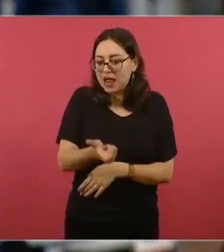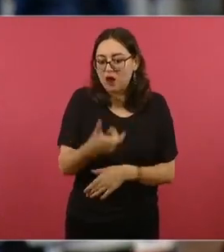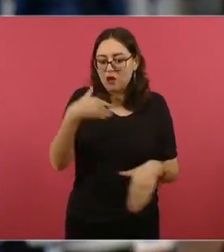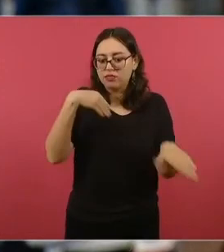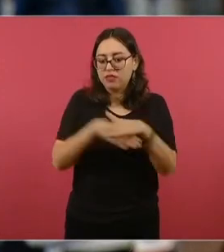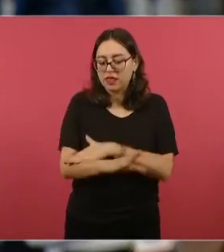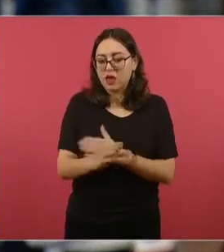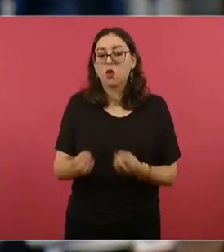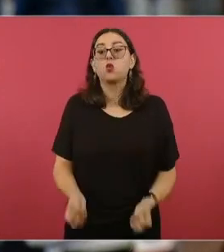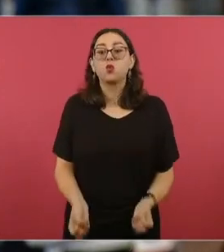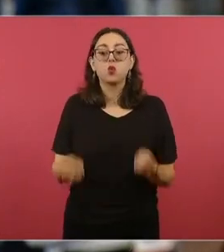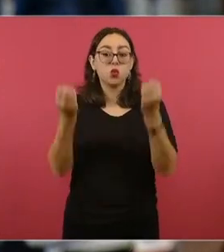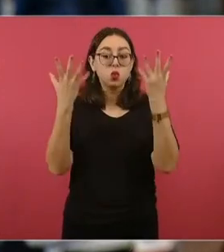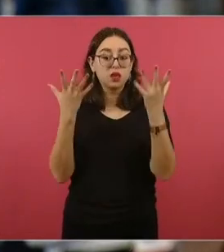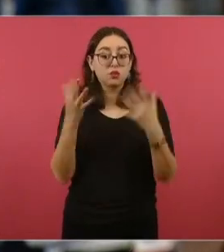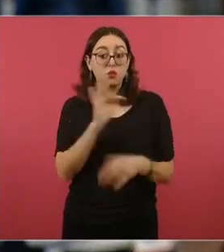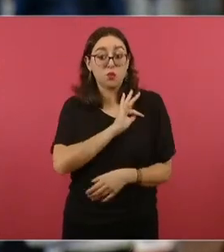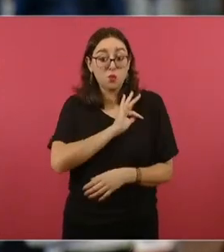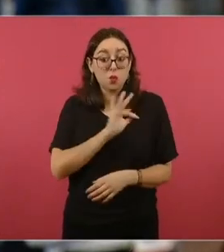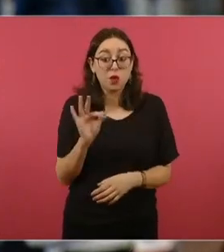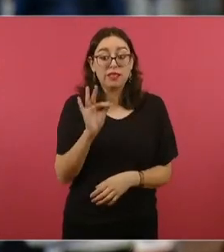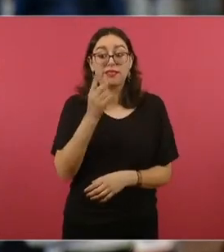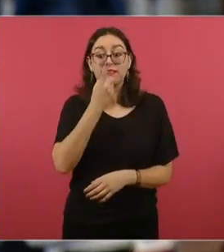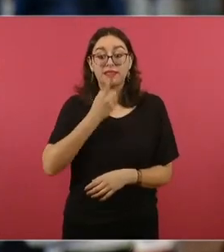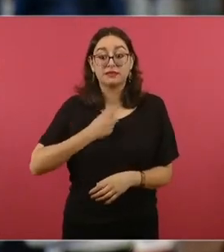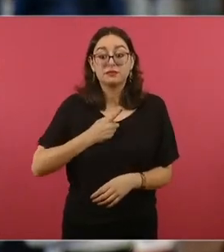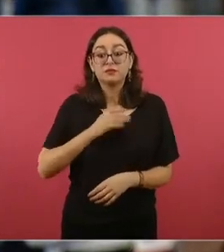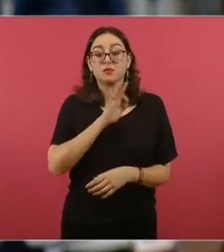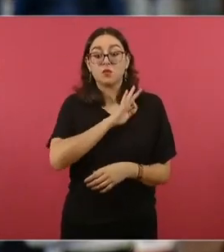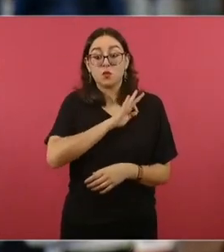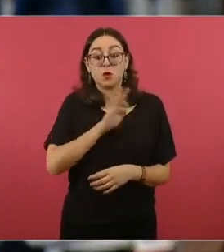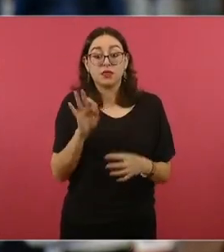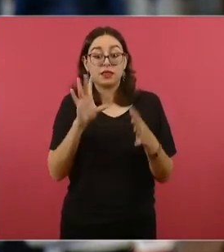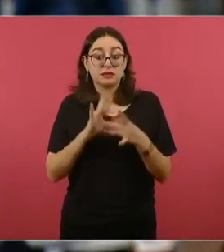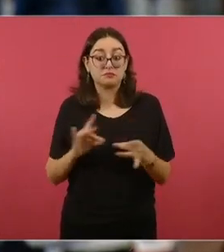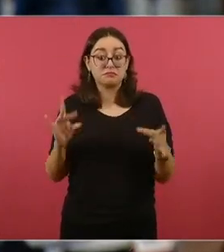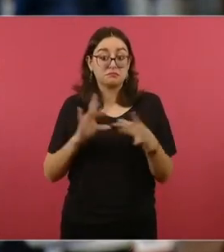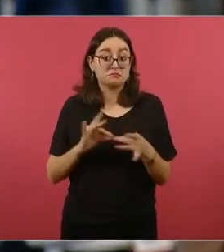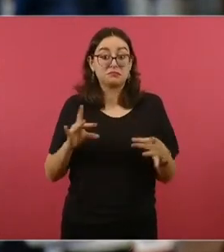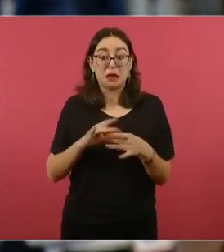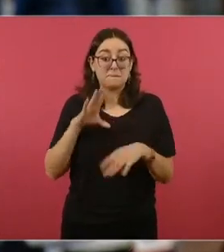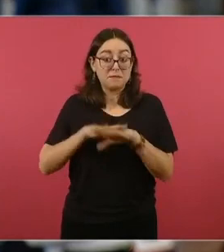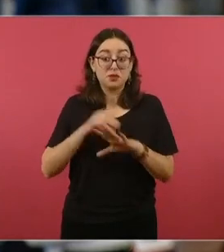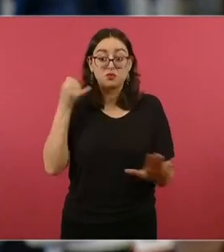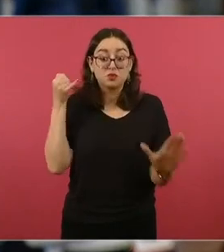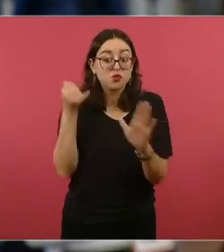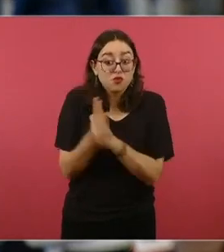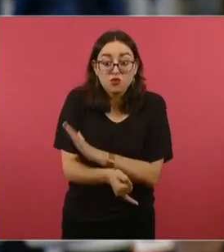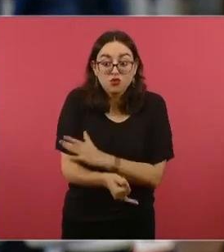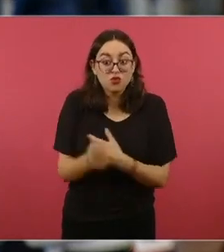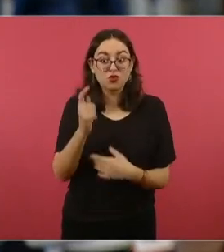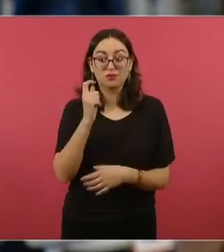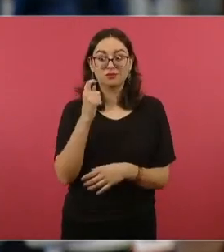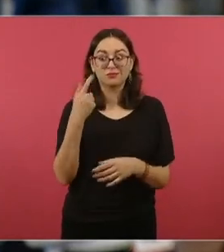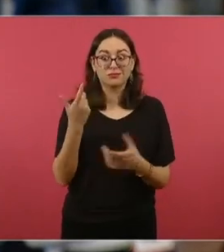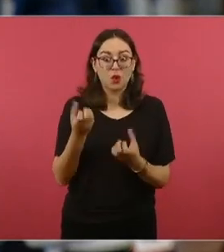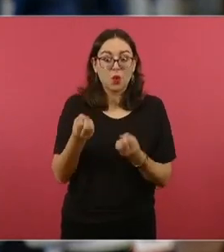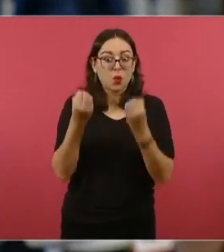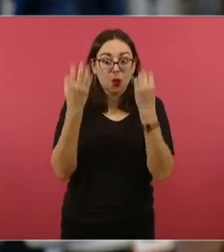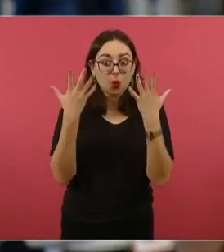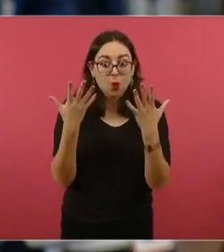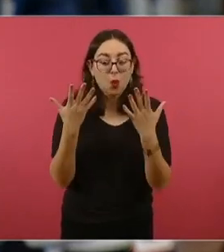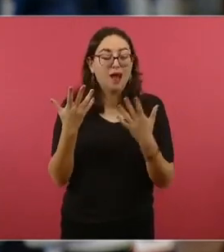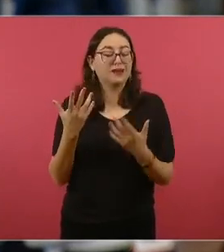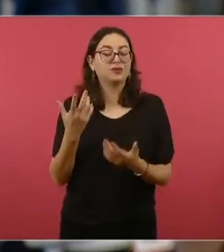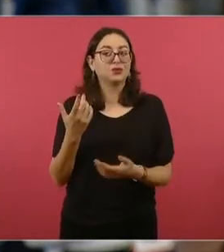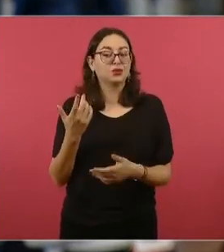compartir esos detalles de costos, detalles de construcción, qué empresas, cuánto costará el boleto